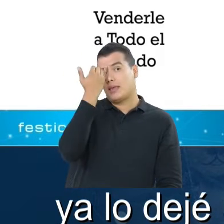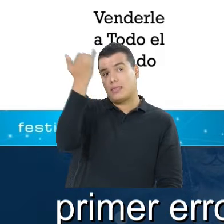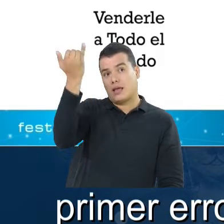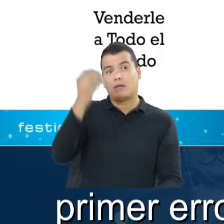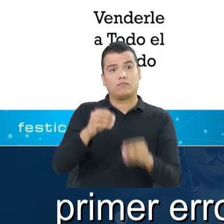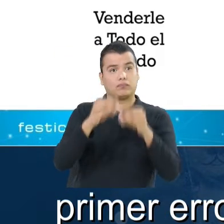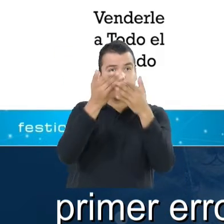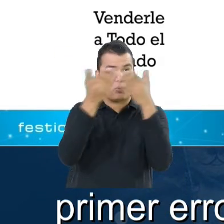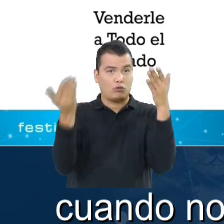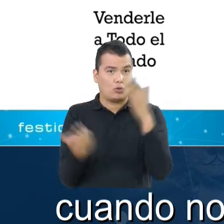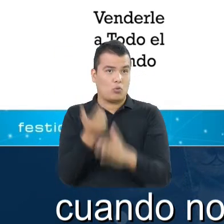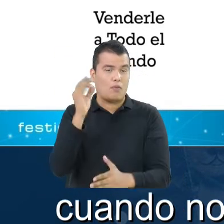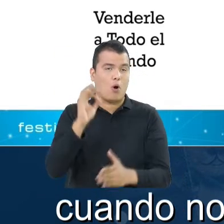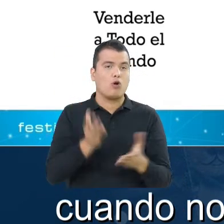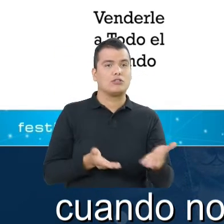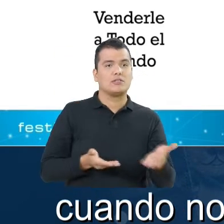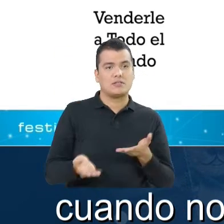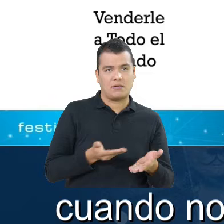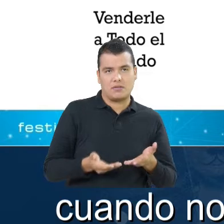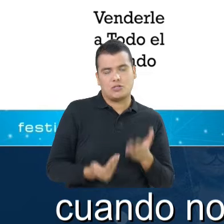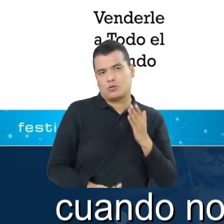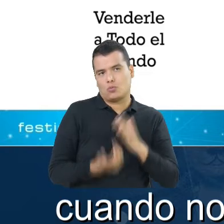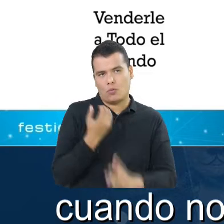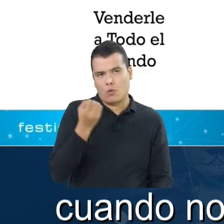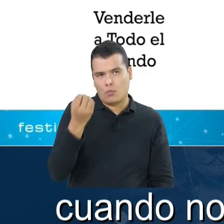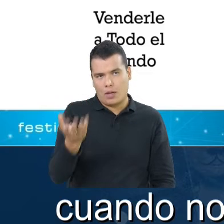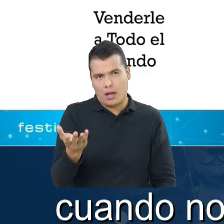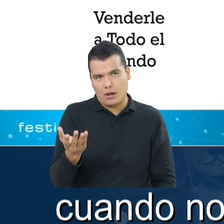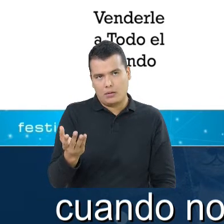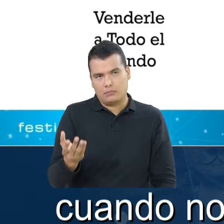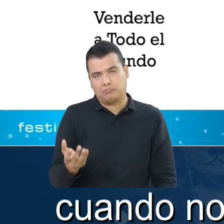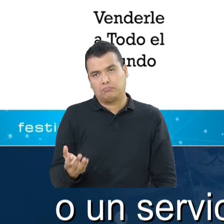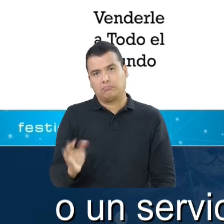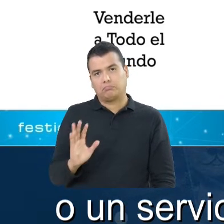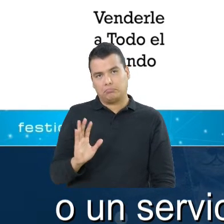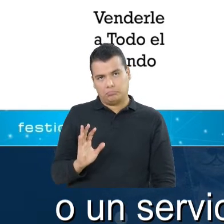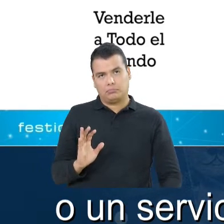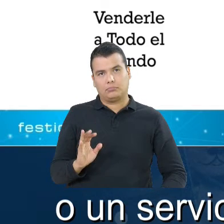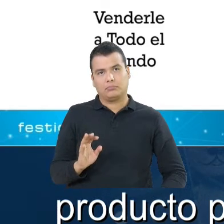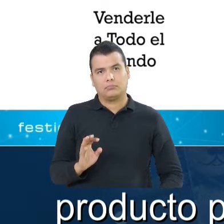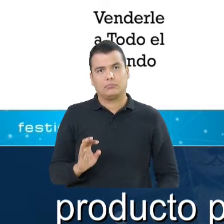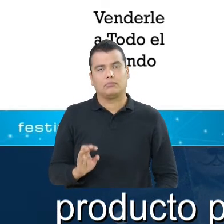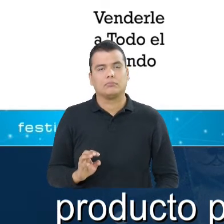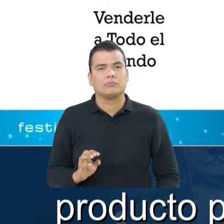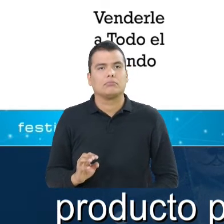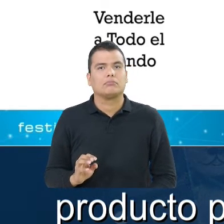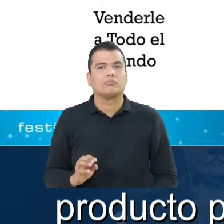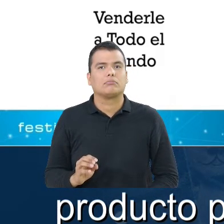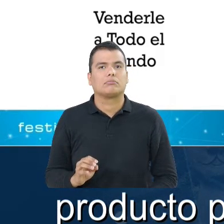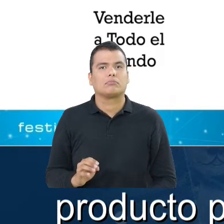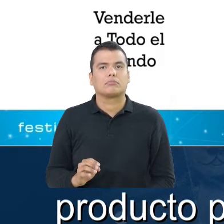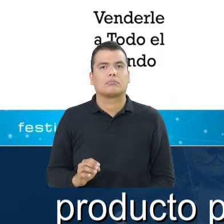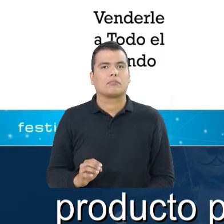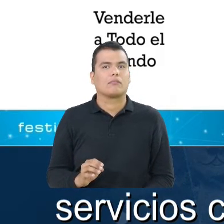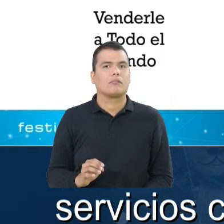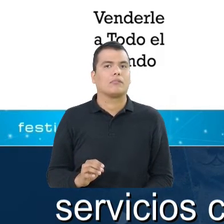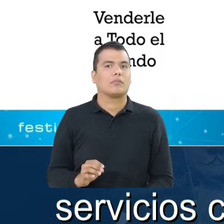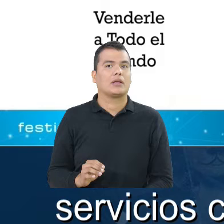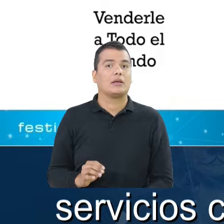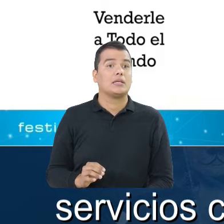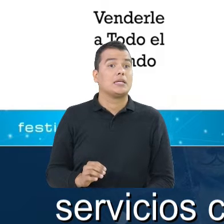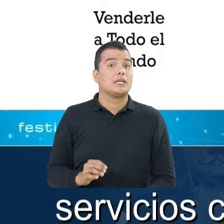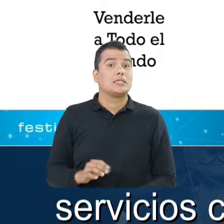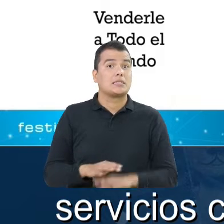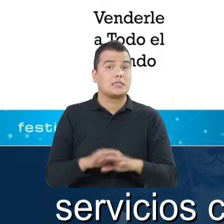servicio, siempre lo pongo mucho en producto, pero aplica también para servicios, cuando creamos un producto o un servicio, como que a la vez que, no, que